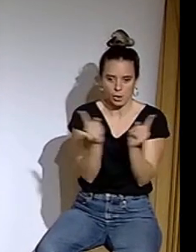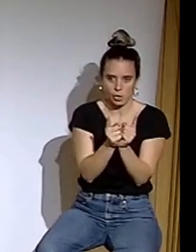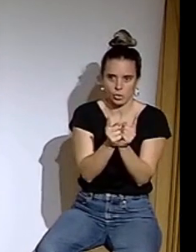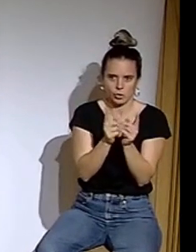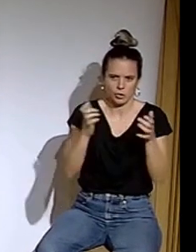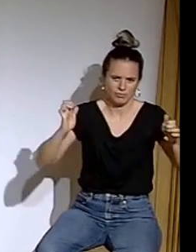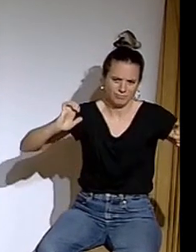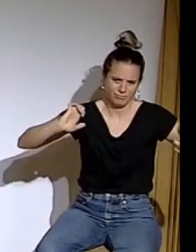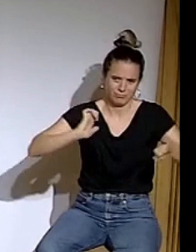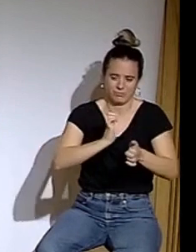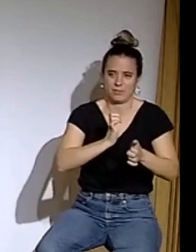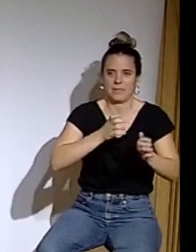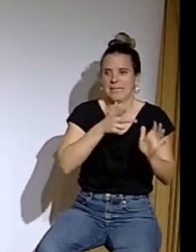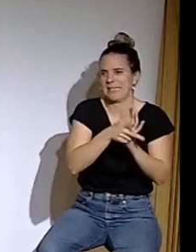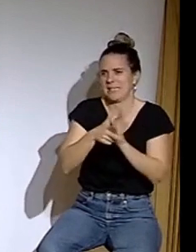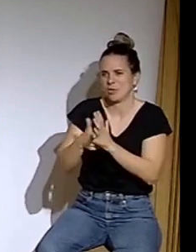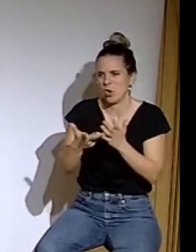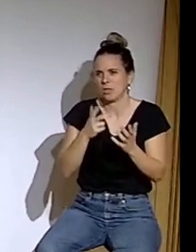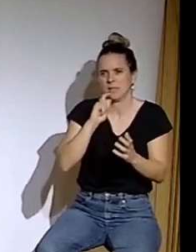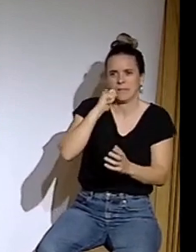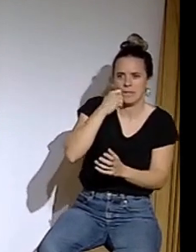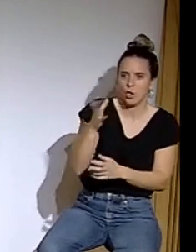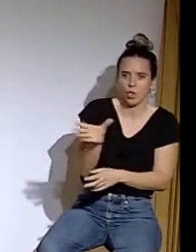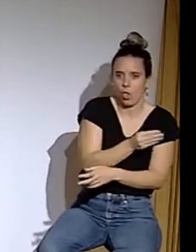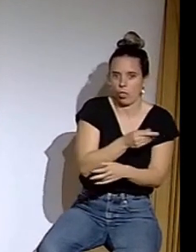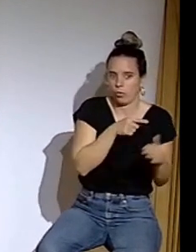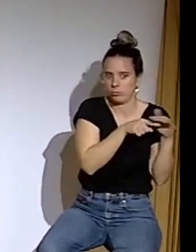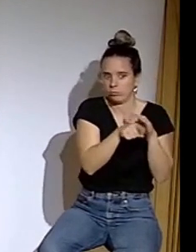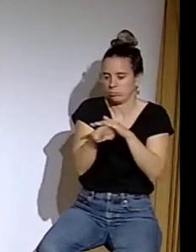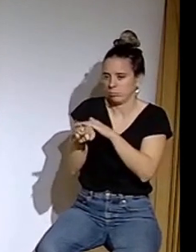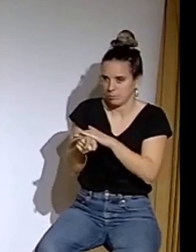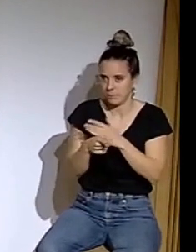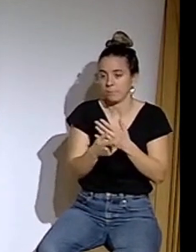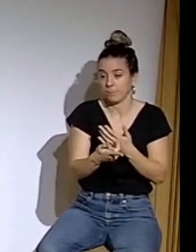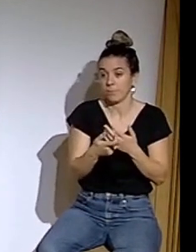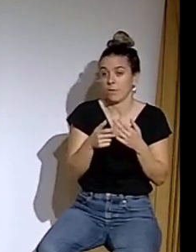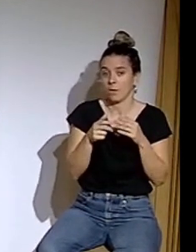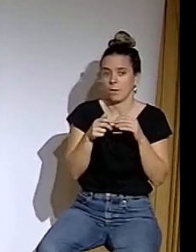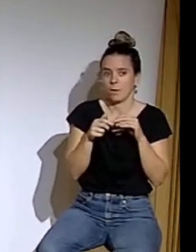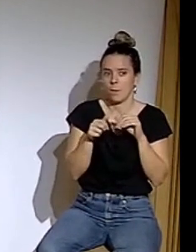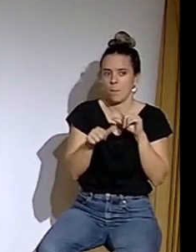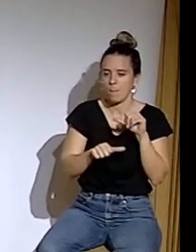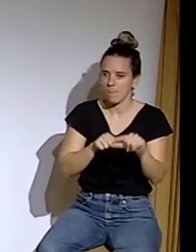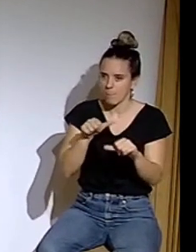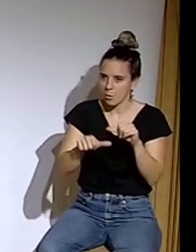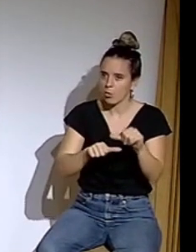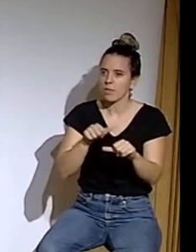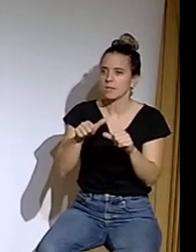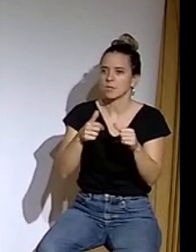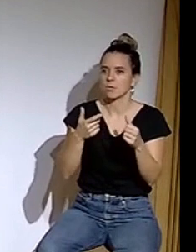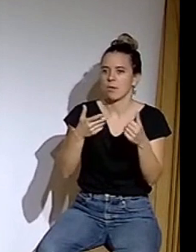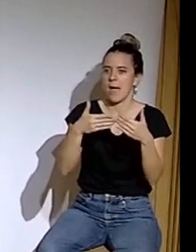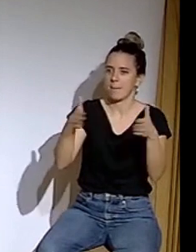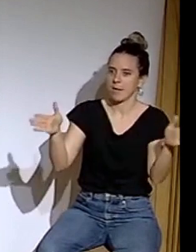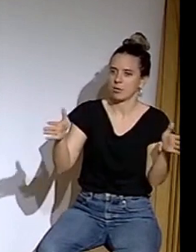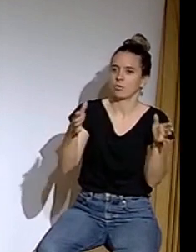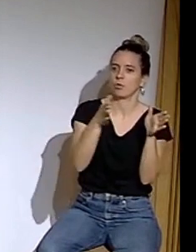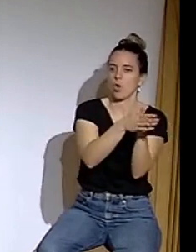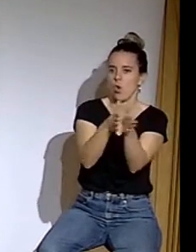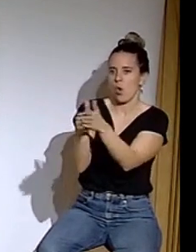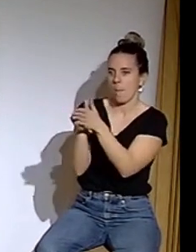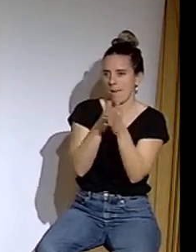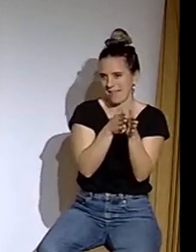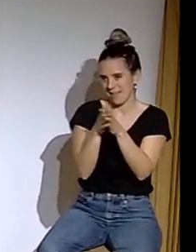todas las historias y bueno fue un proceso donde lo abrimos con las compañeras con otras compañeras